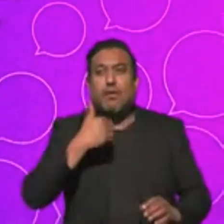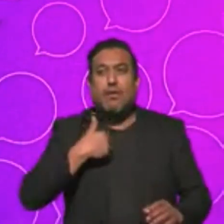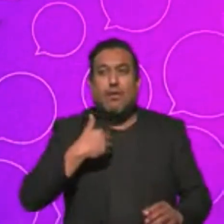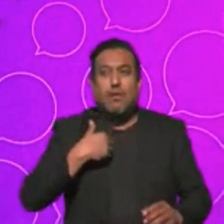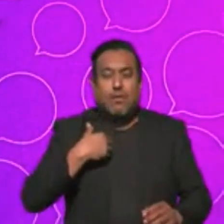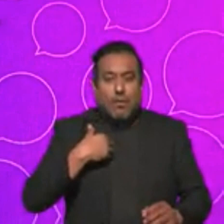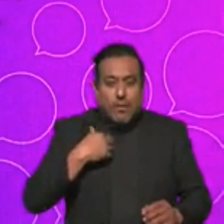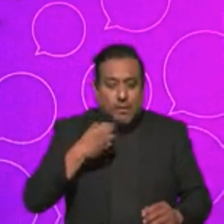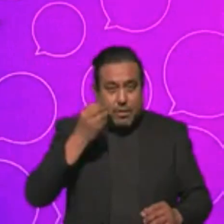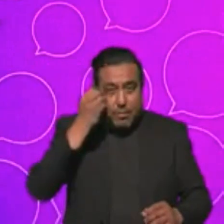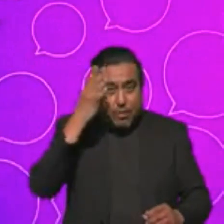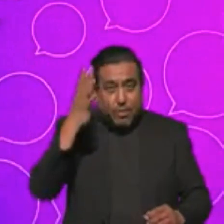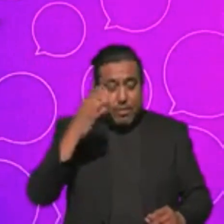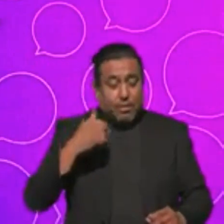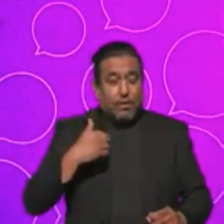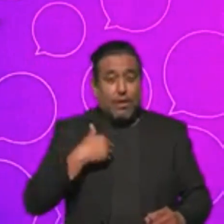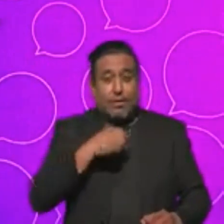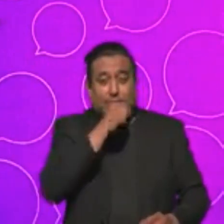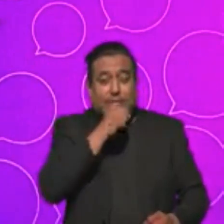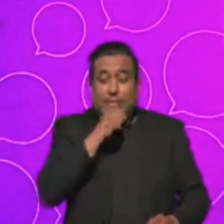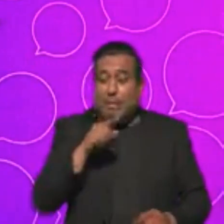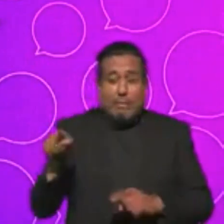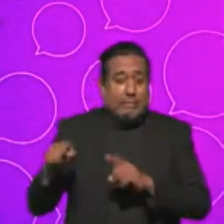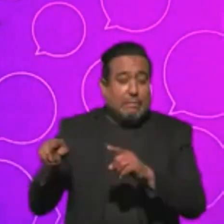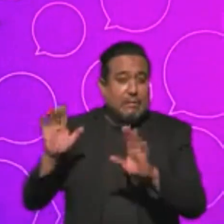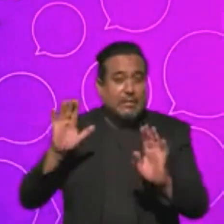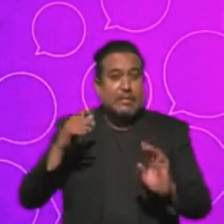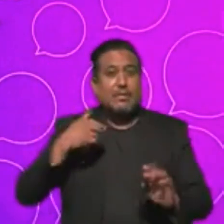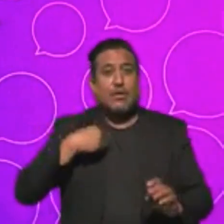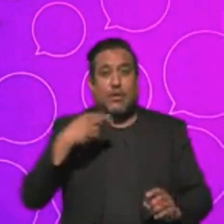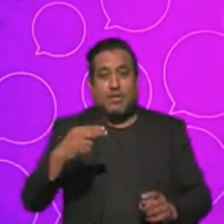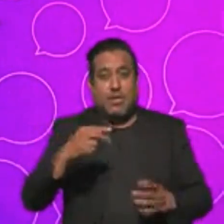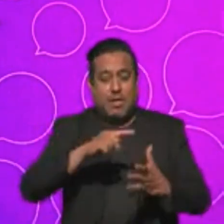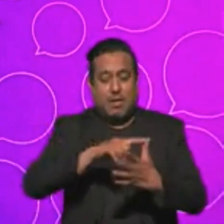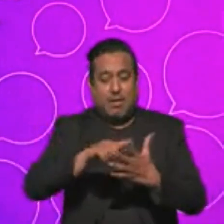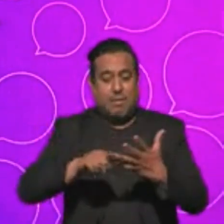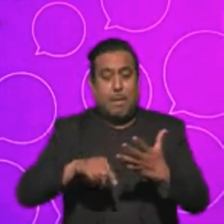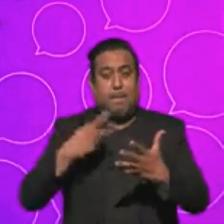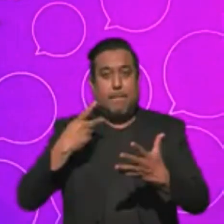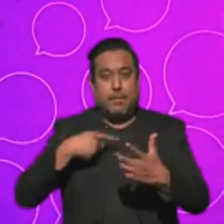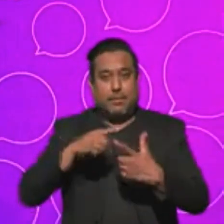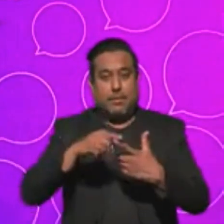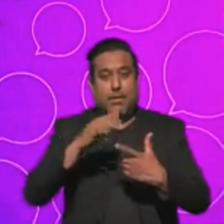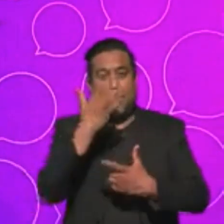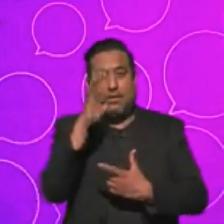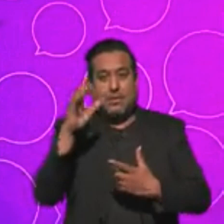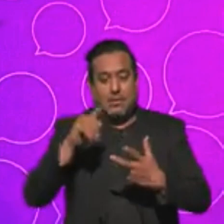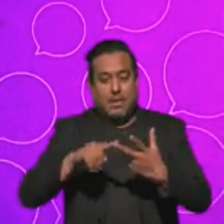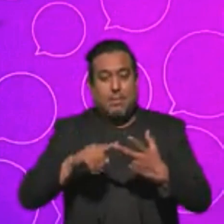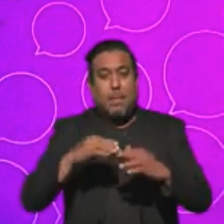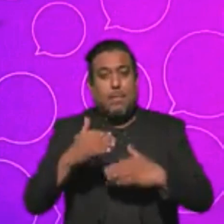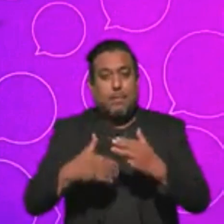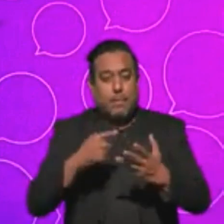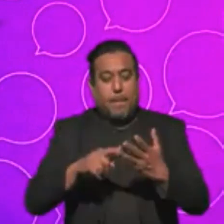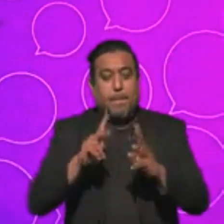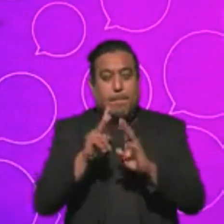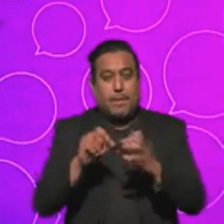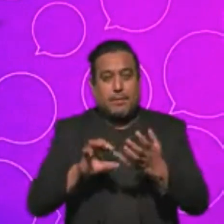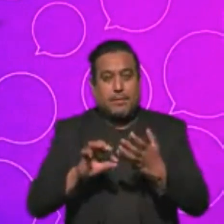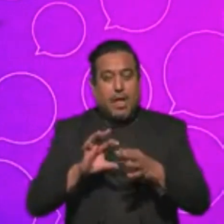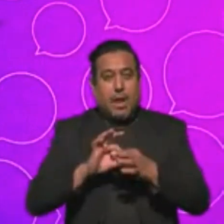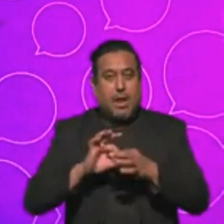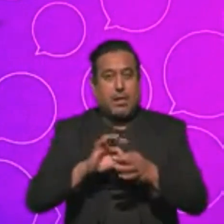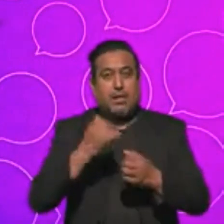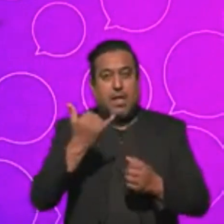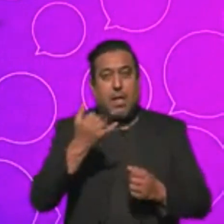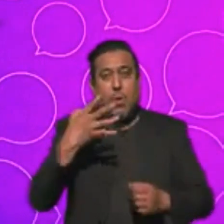olvidó que mi plan se llama celad sustentable tiene cinco Pilares que son personas ecosistema prosperidad paz y alianzas y cuatro grupos